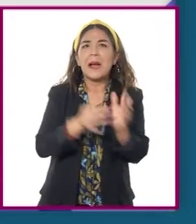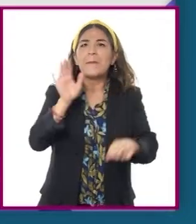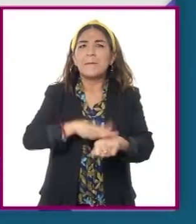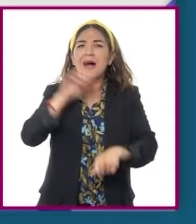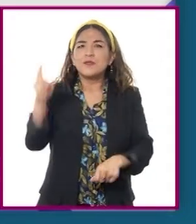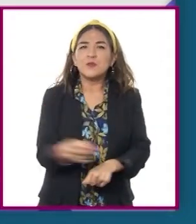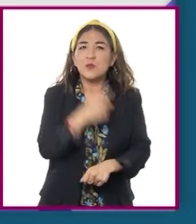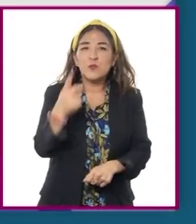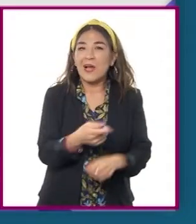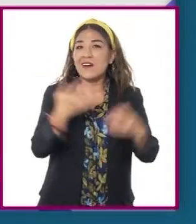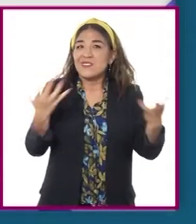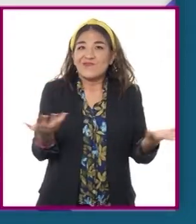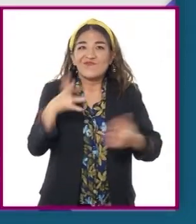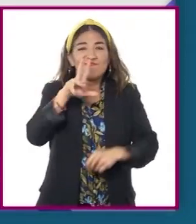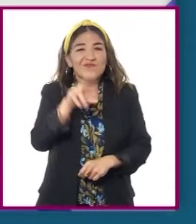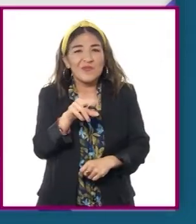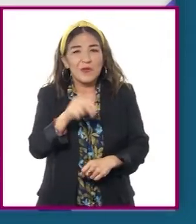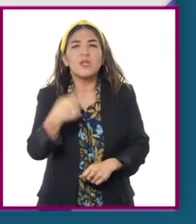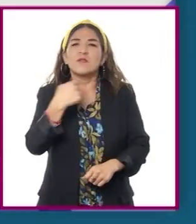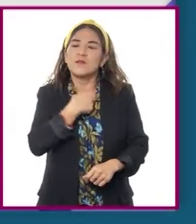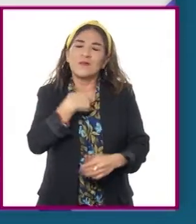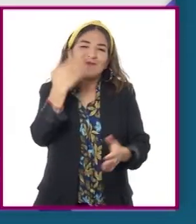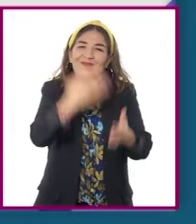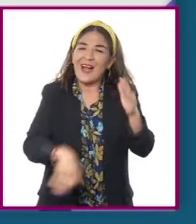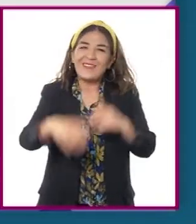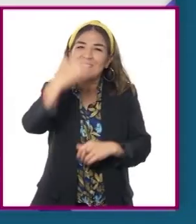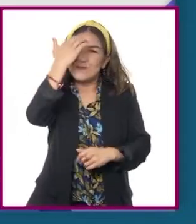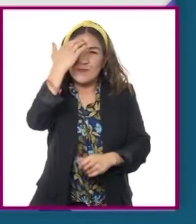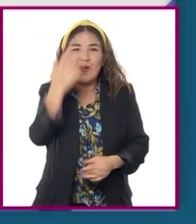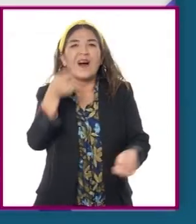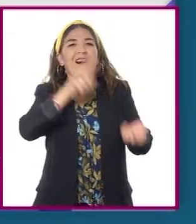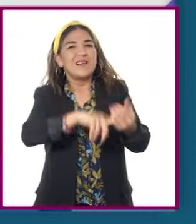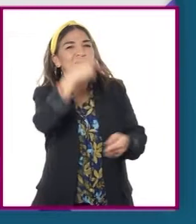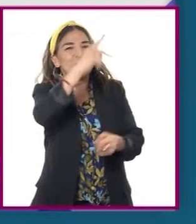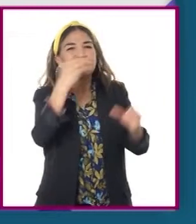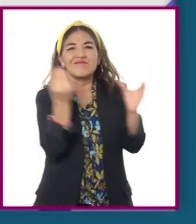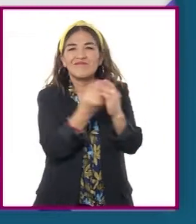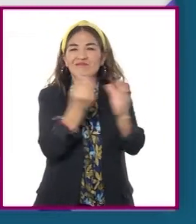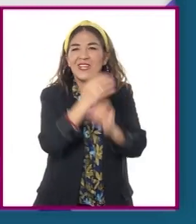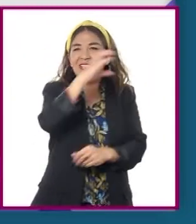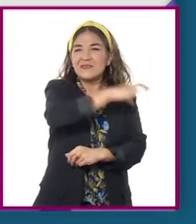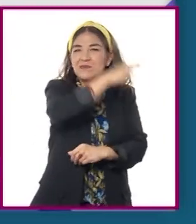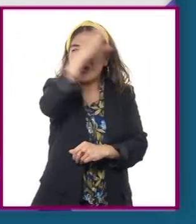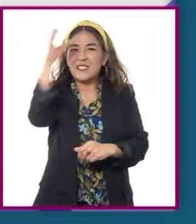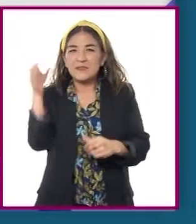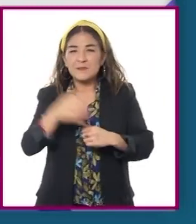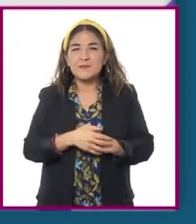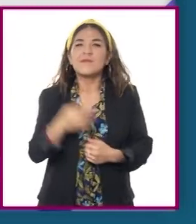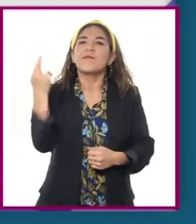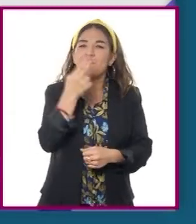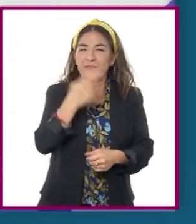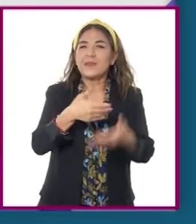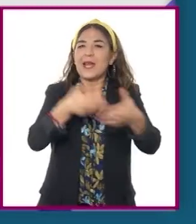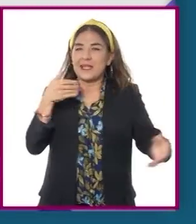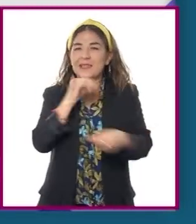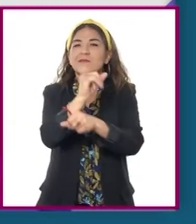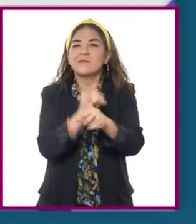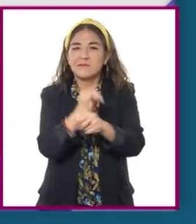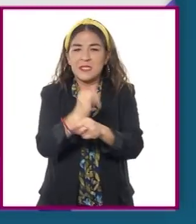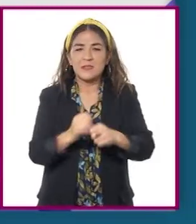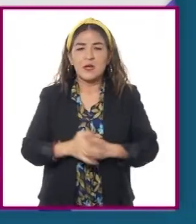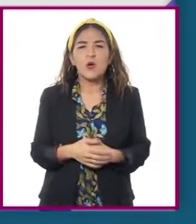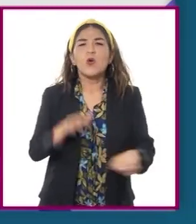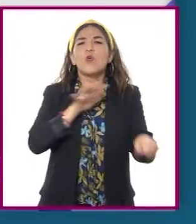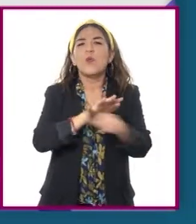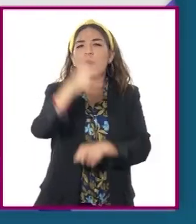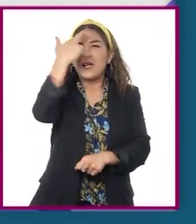sin embargo, desconozco las condiciones que hay en el espacio. Es conveniente que nos ayuden a investigar cuál es